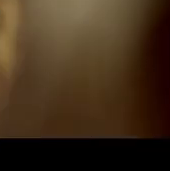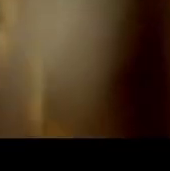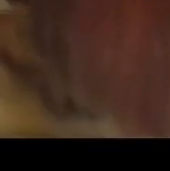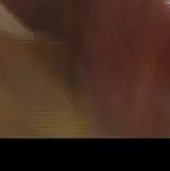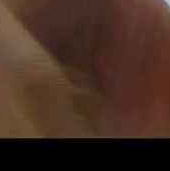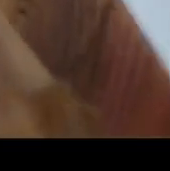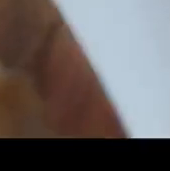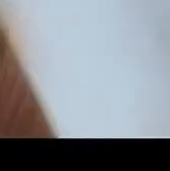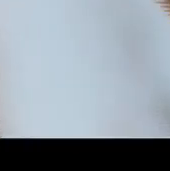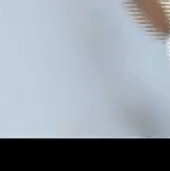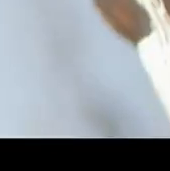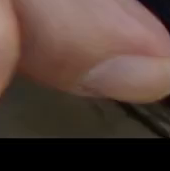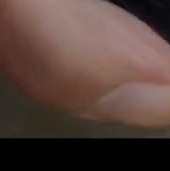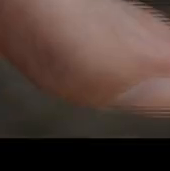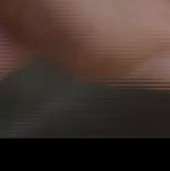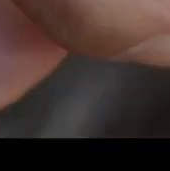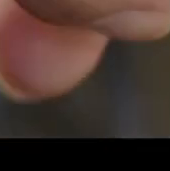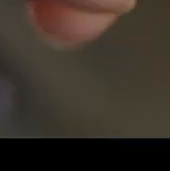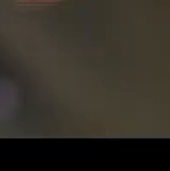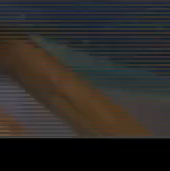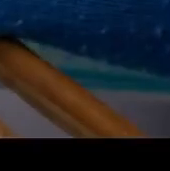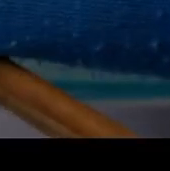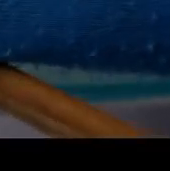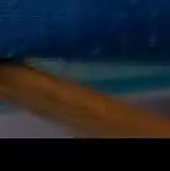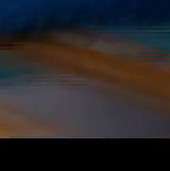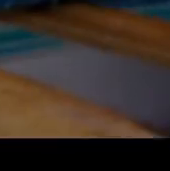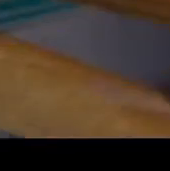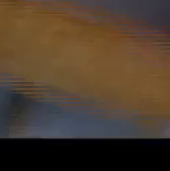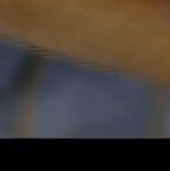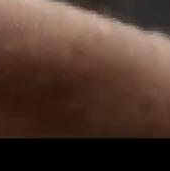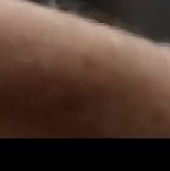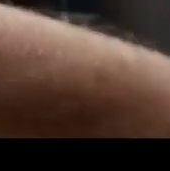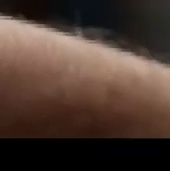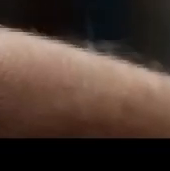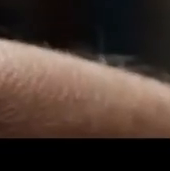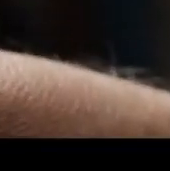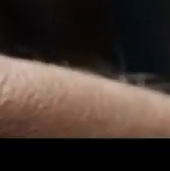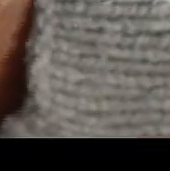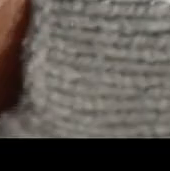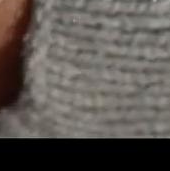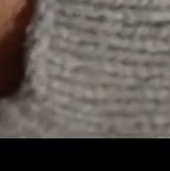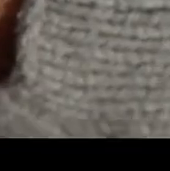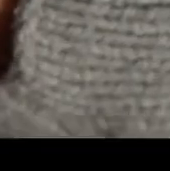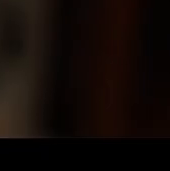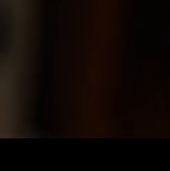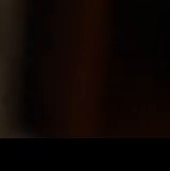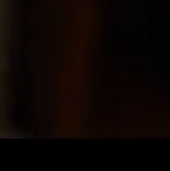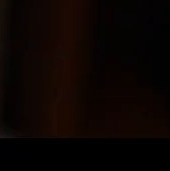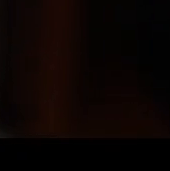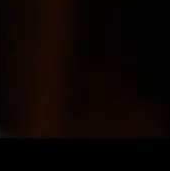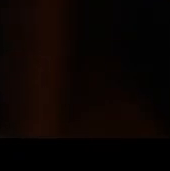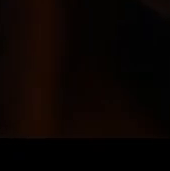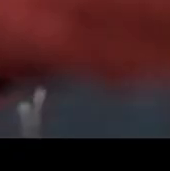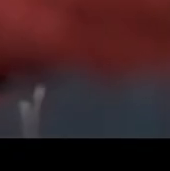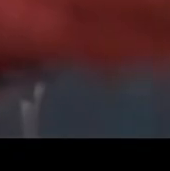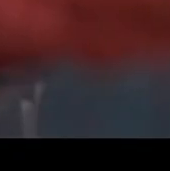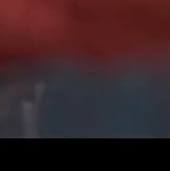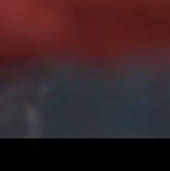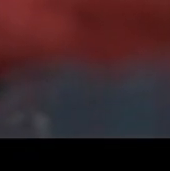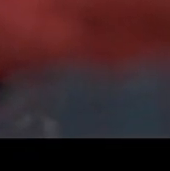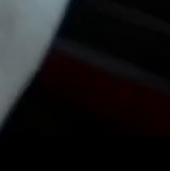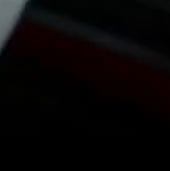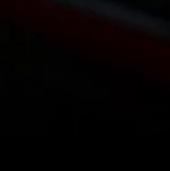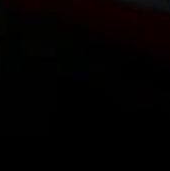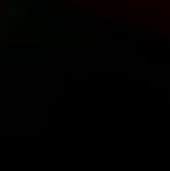grandeza de México está grabada en las manos de las personas mayores que han dado su vida por México y que para nosotros son héroes y